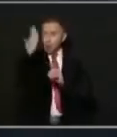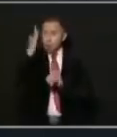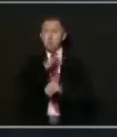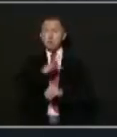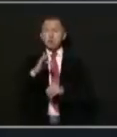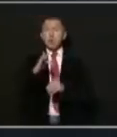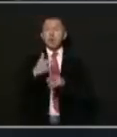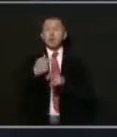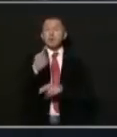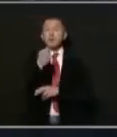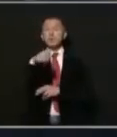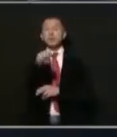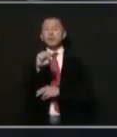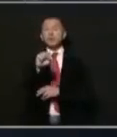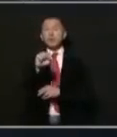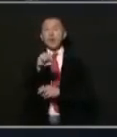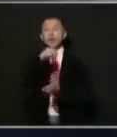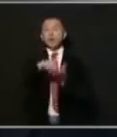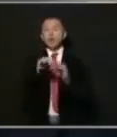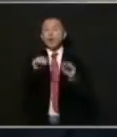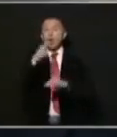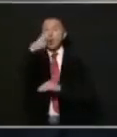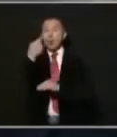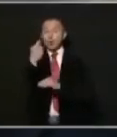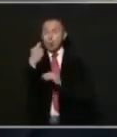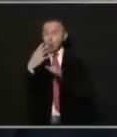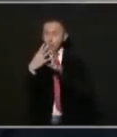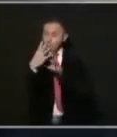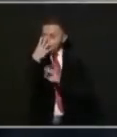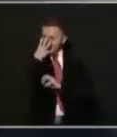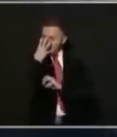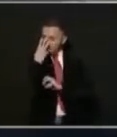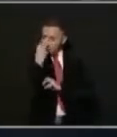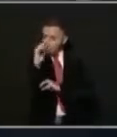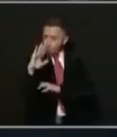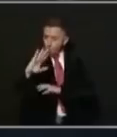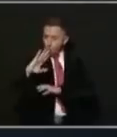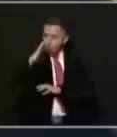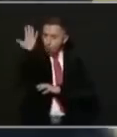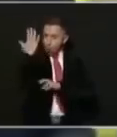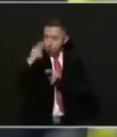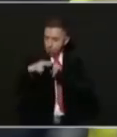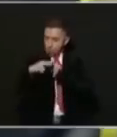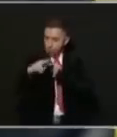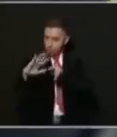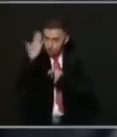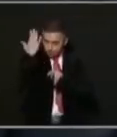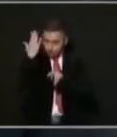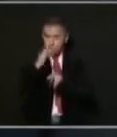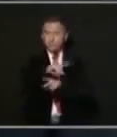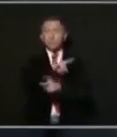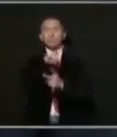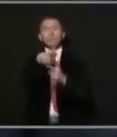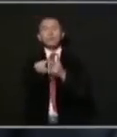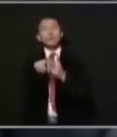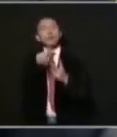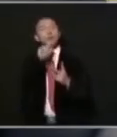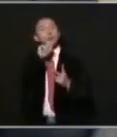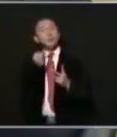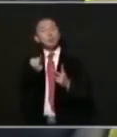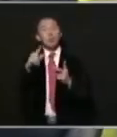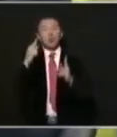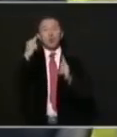hora. Para el turismo, porque se trata de la región con más